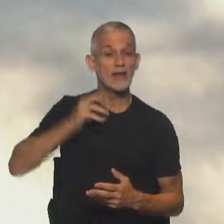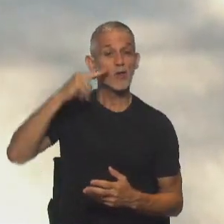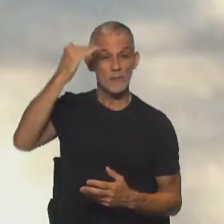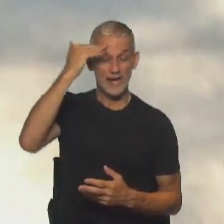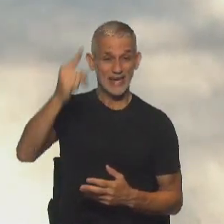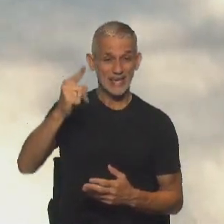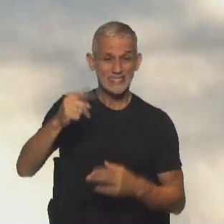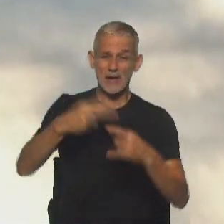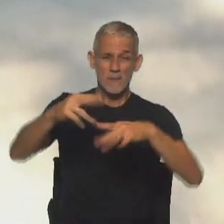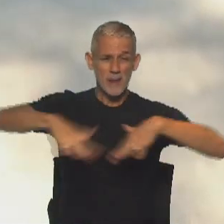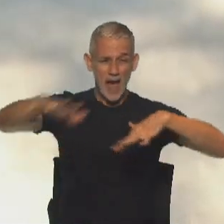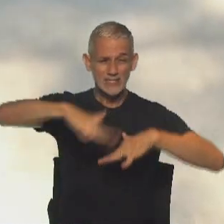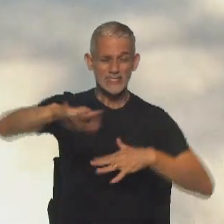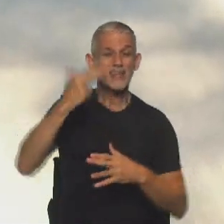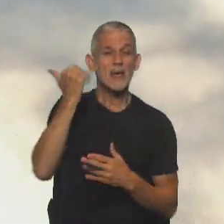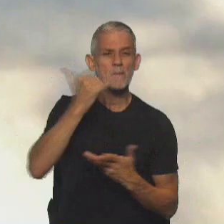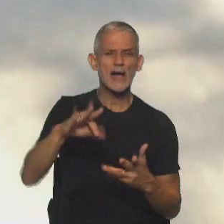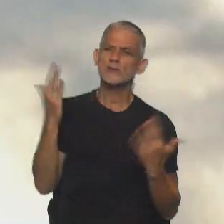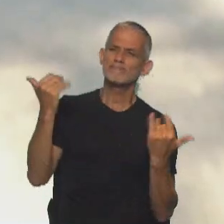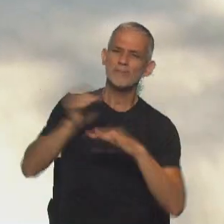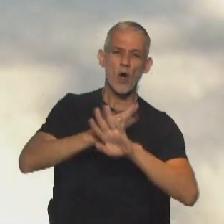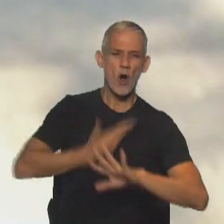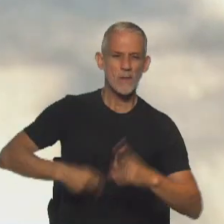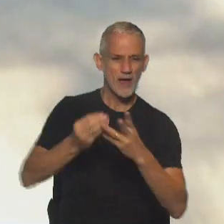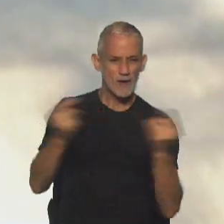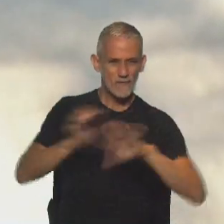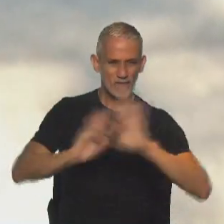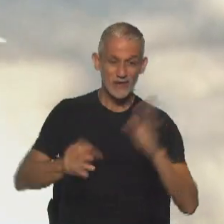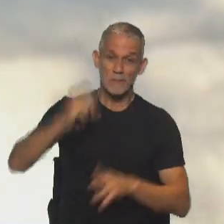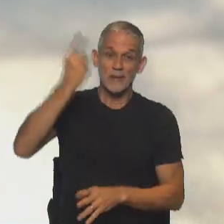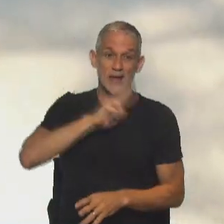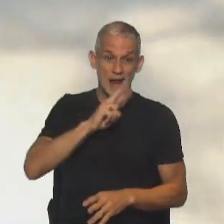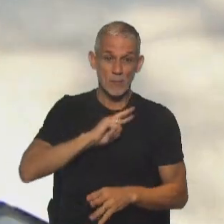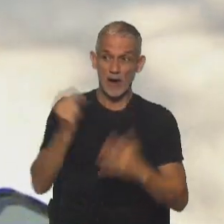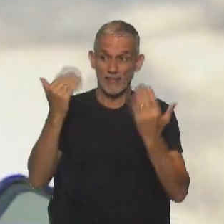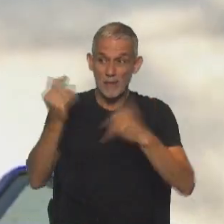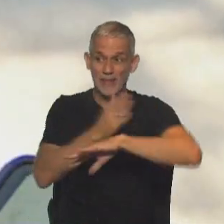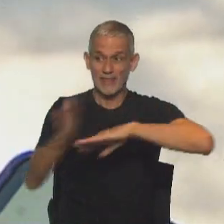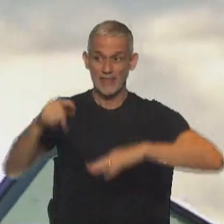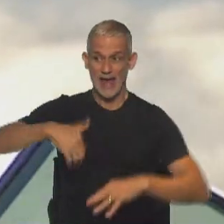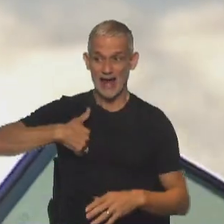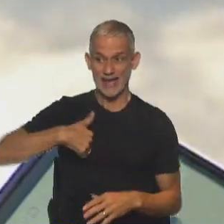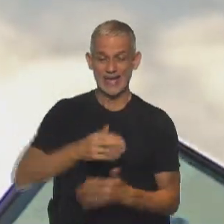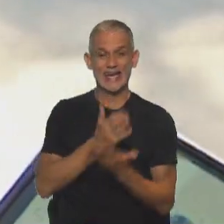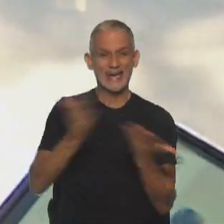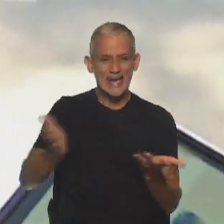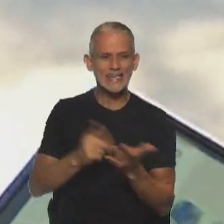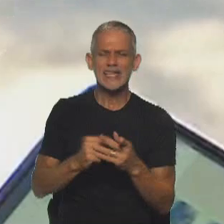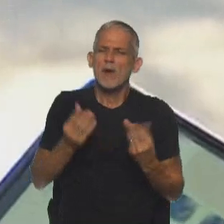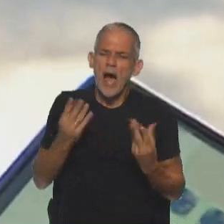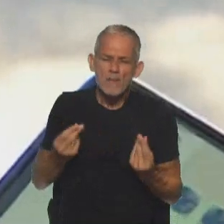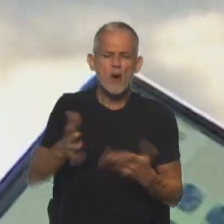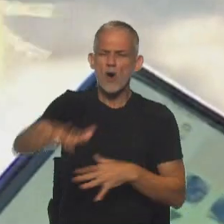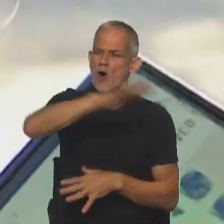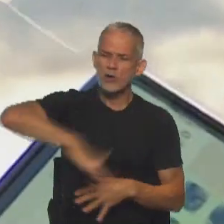en la multitudinaria Plaza de Mayo, cuando se despidió de su gobierno, siendo la primera mandataria que se despedía del país, colmada del apoyo y el cariño de la gente.